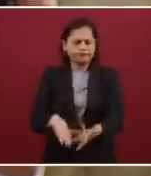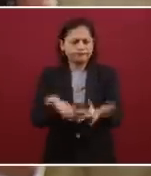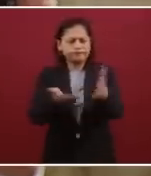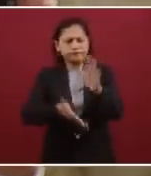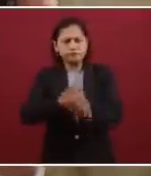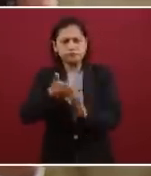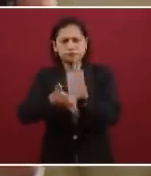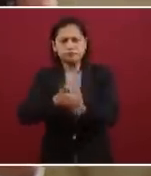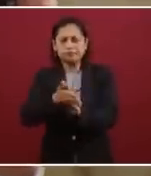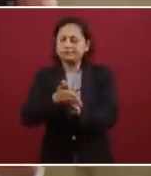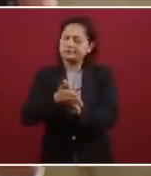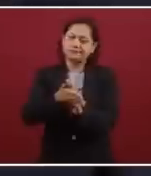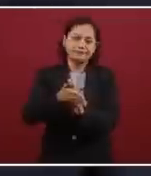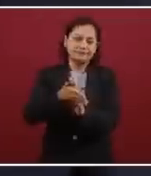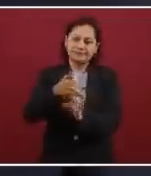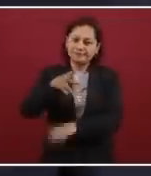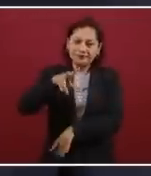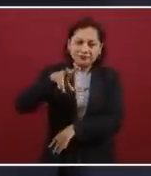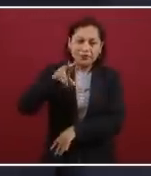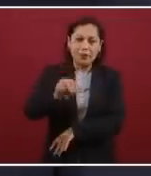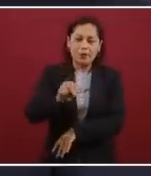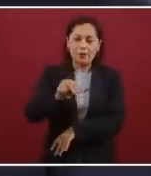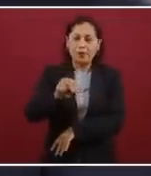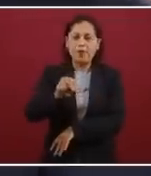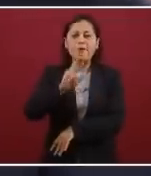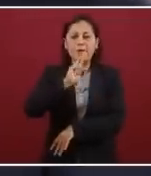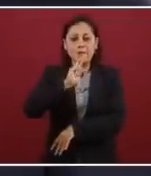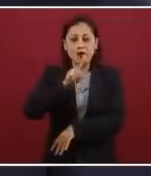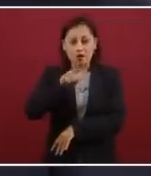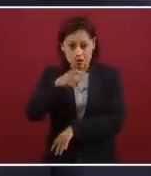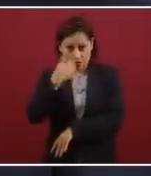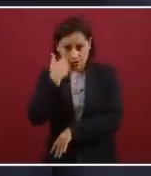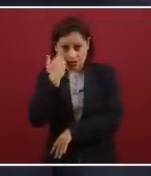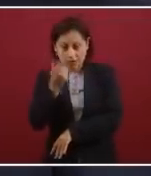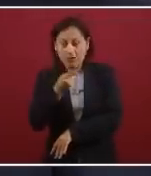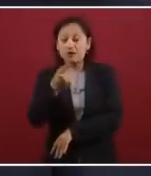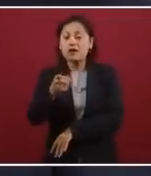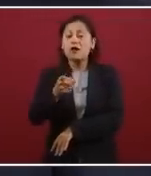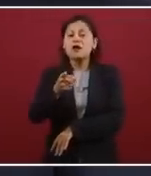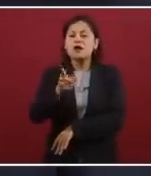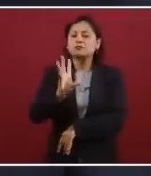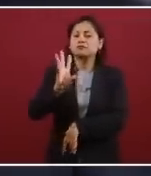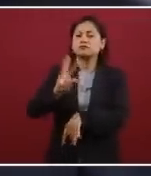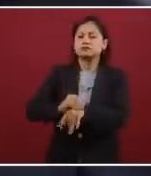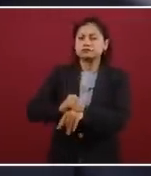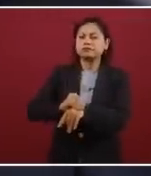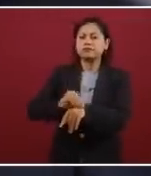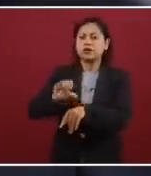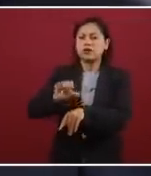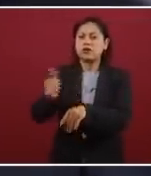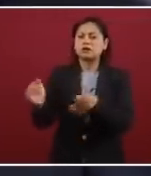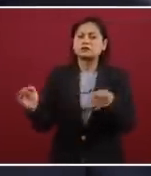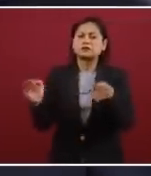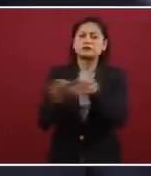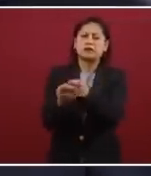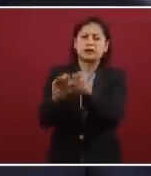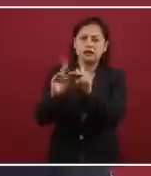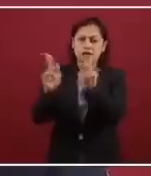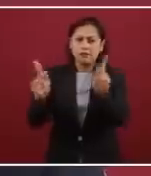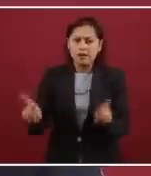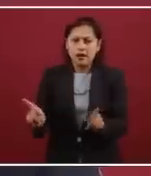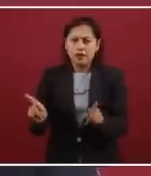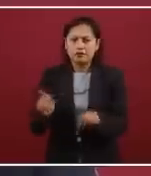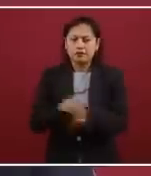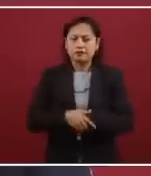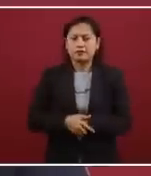vamos a procurar desarrollar las costas, vamos a procurar primero que la gente ya